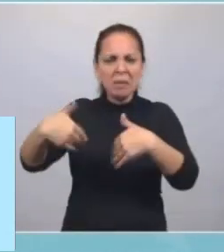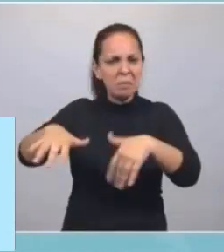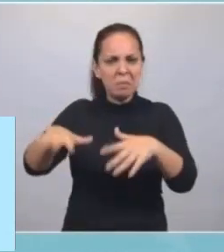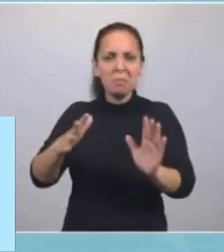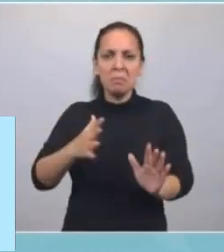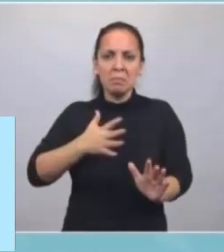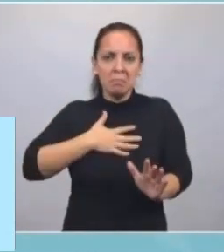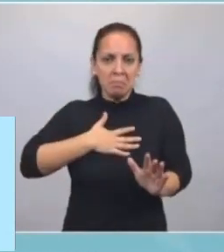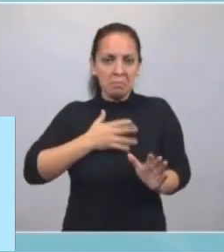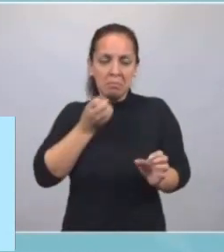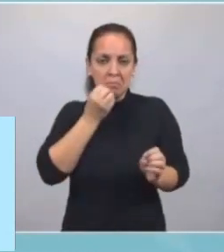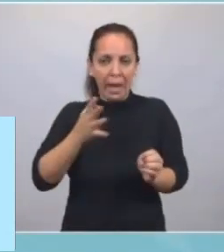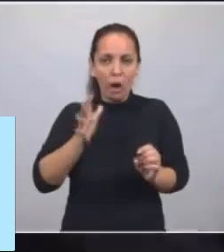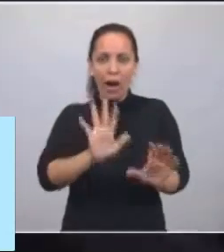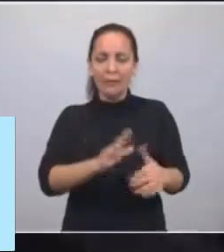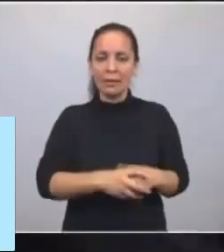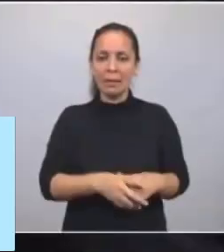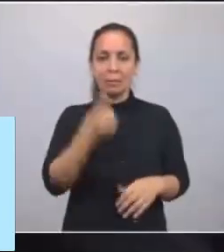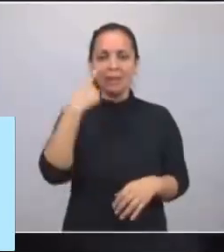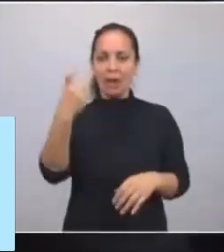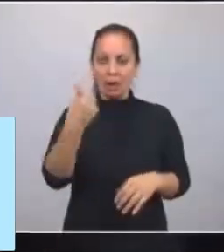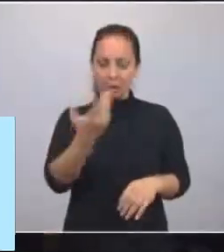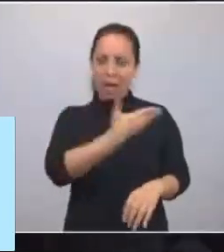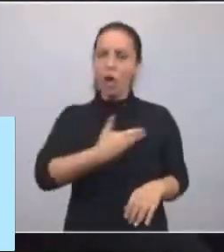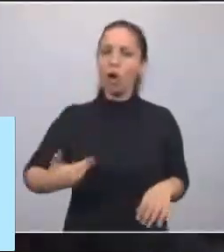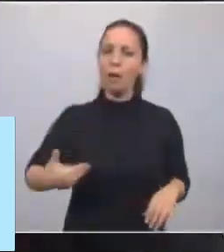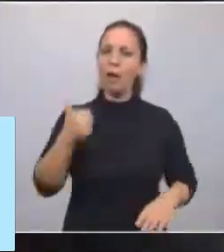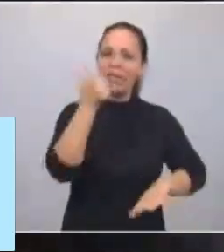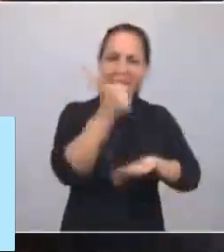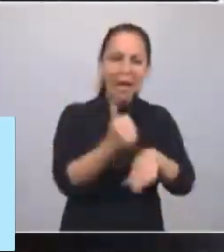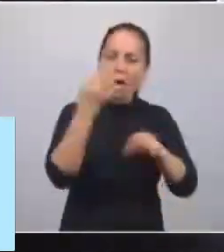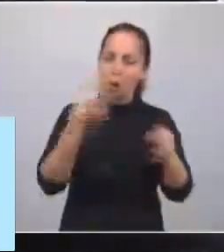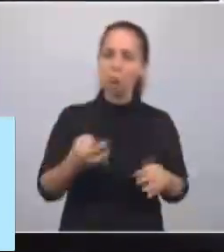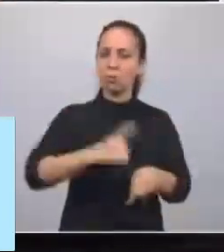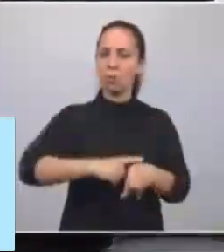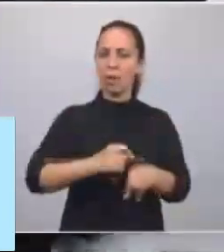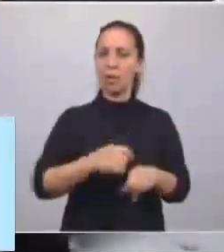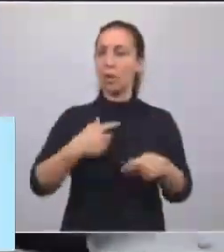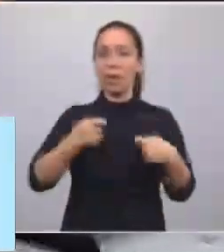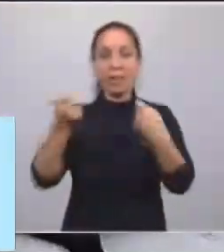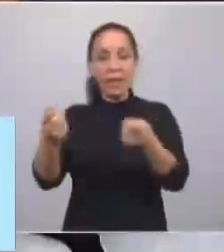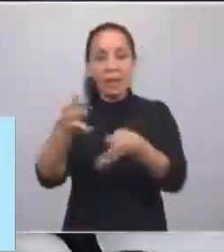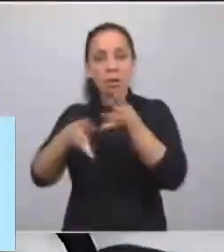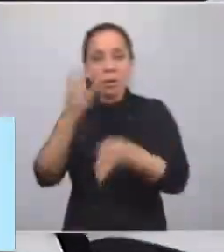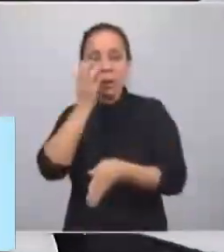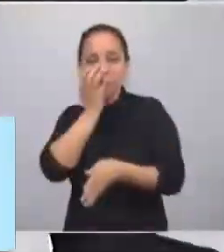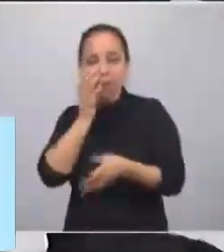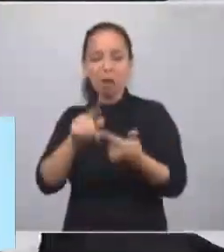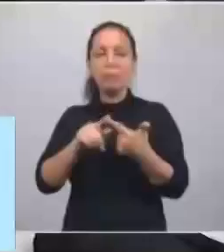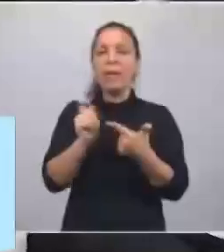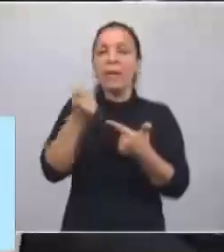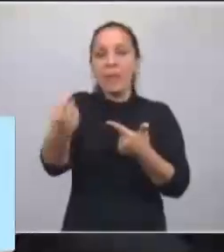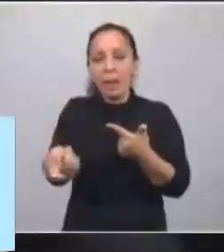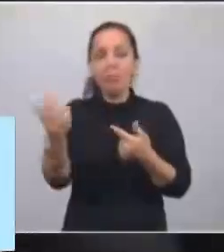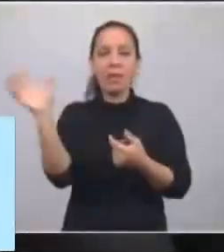para mí mucho mejor porque eso demuestra que el gobierno de la provincia está donde tiene que estar trajimos un respirador trajimos una